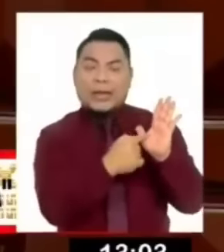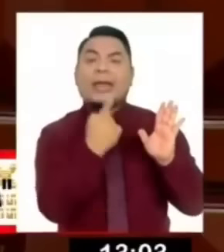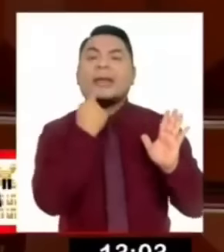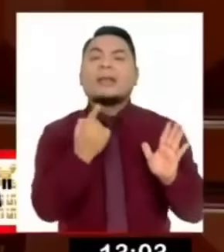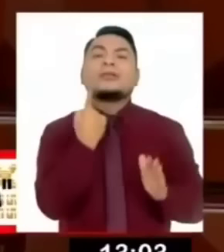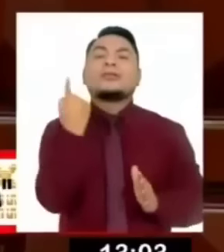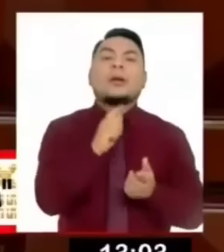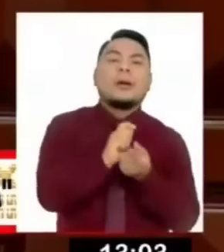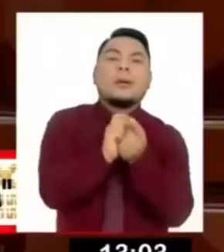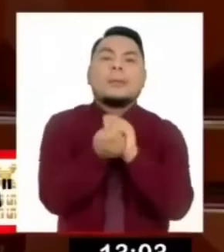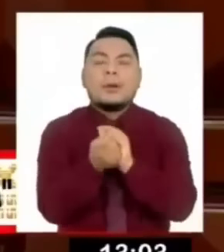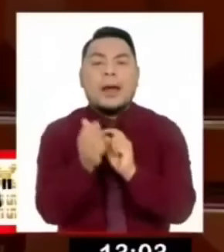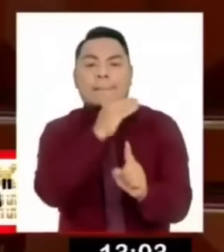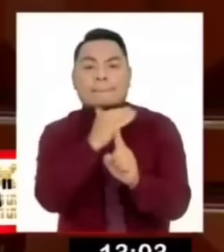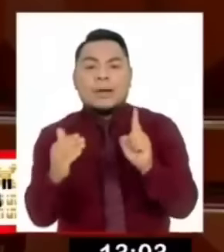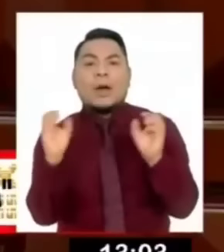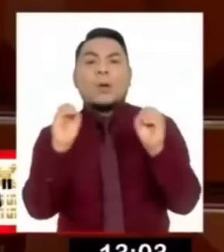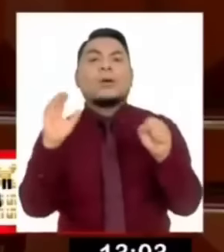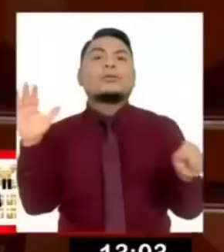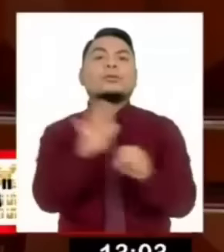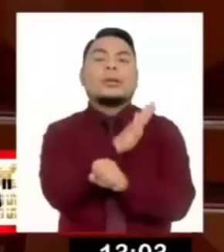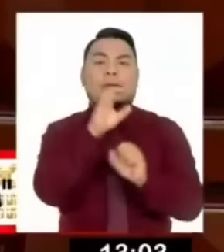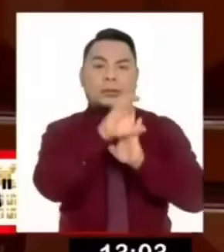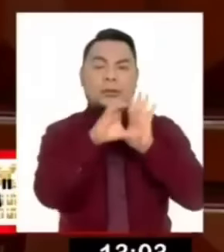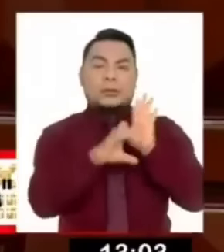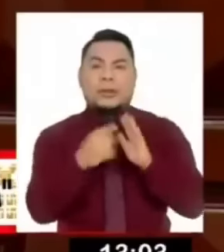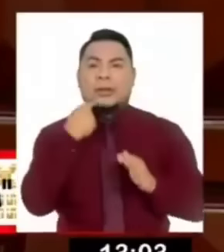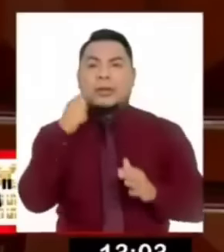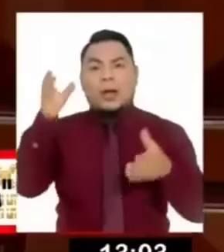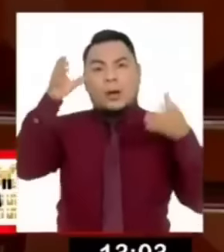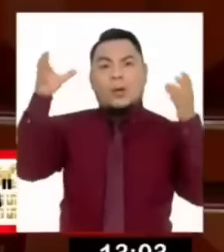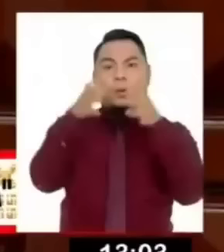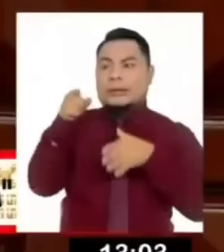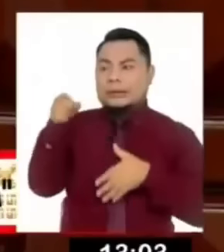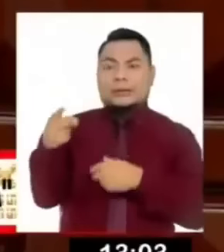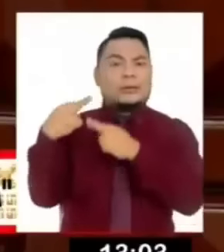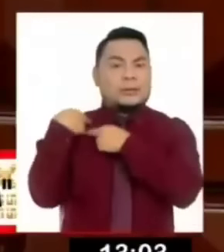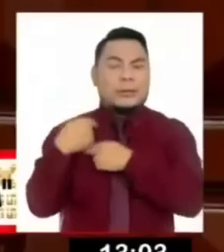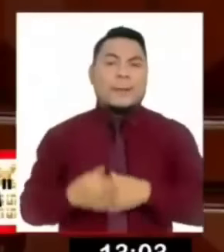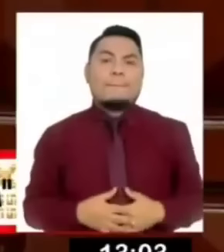reforma parcial o total de la Constitución por parte del Congreso.